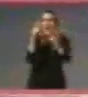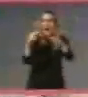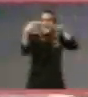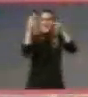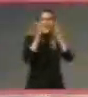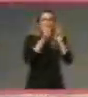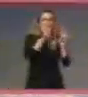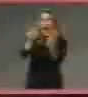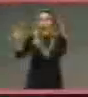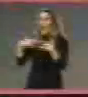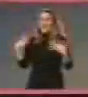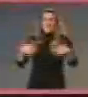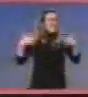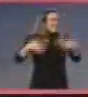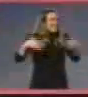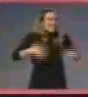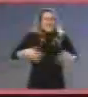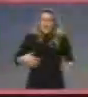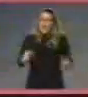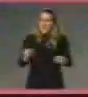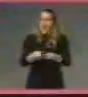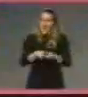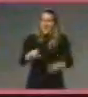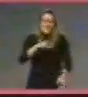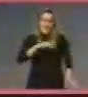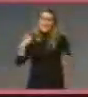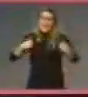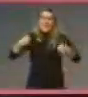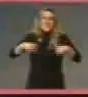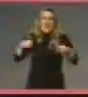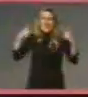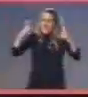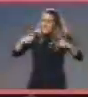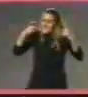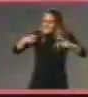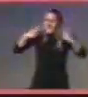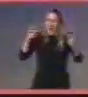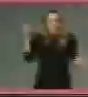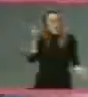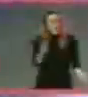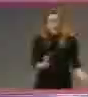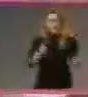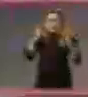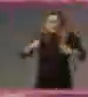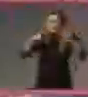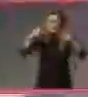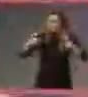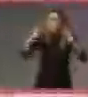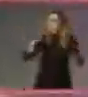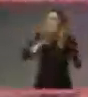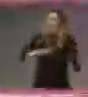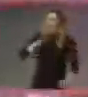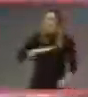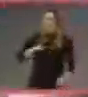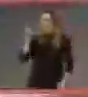y eso me Alegra fue tu recompensa era sacrificio Que venir Que venir por